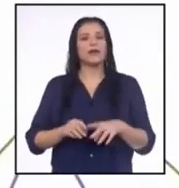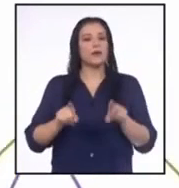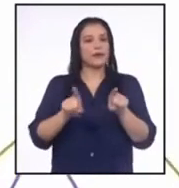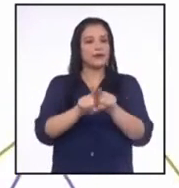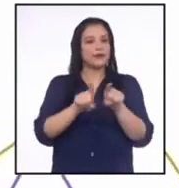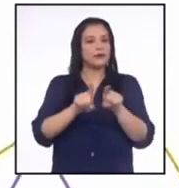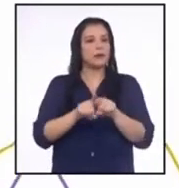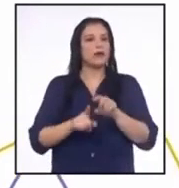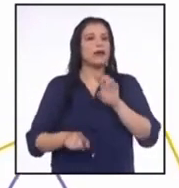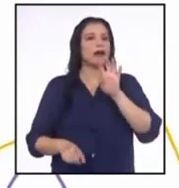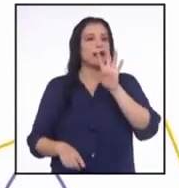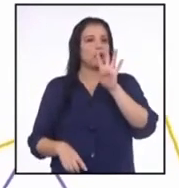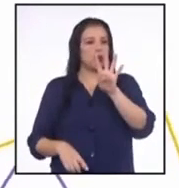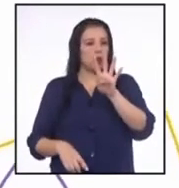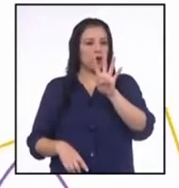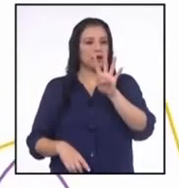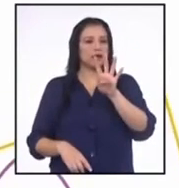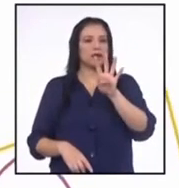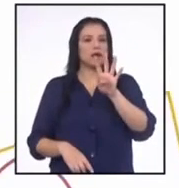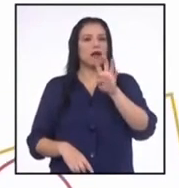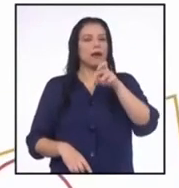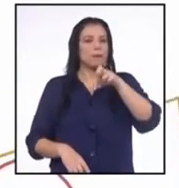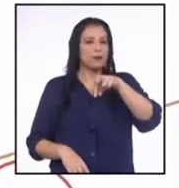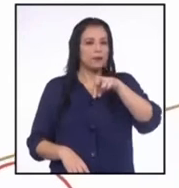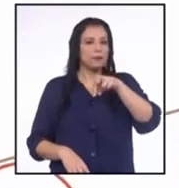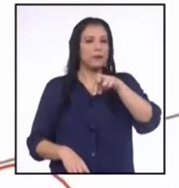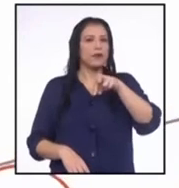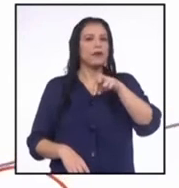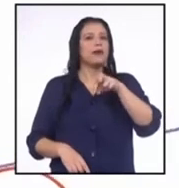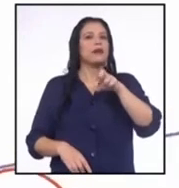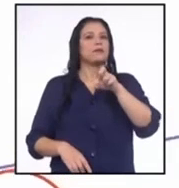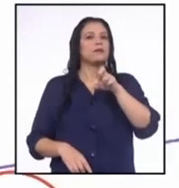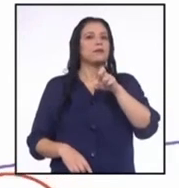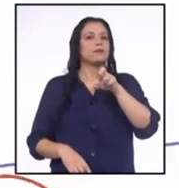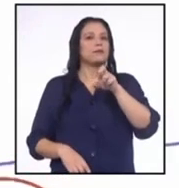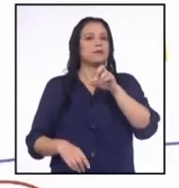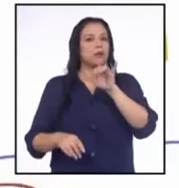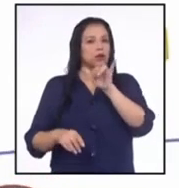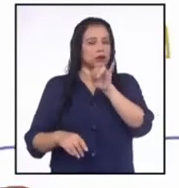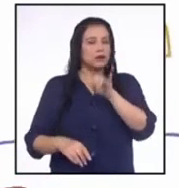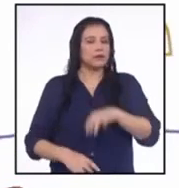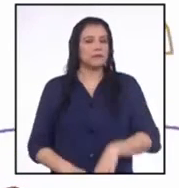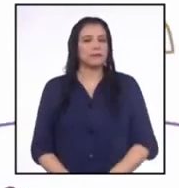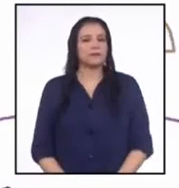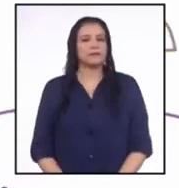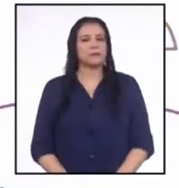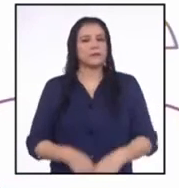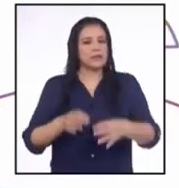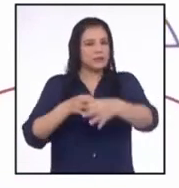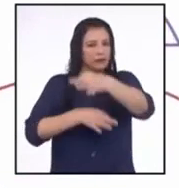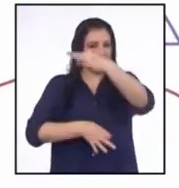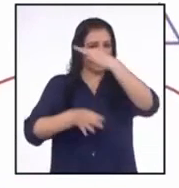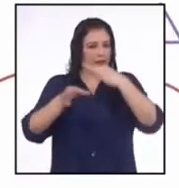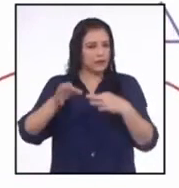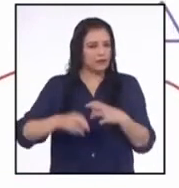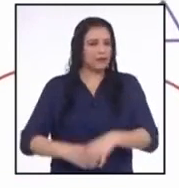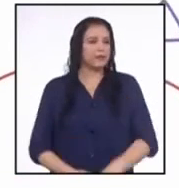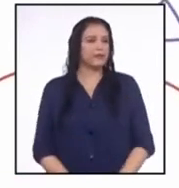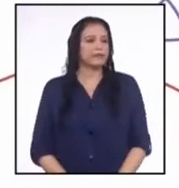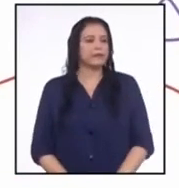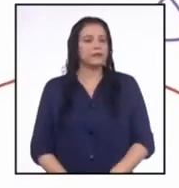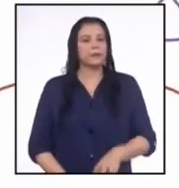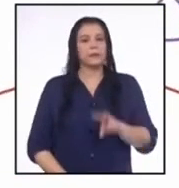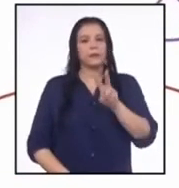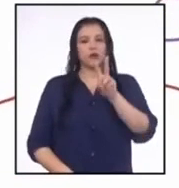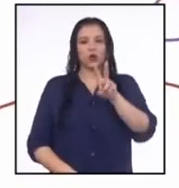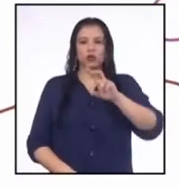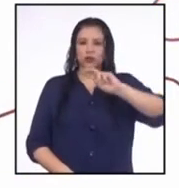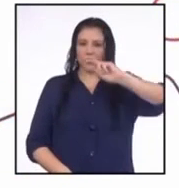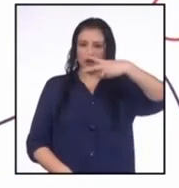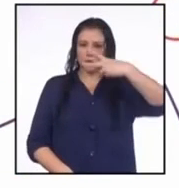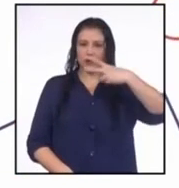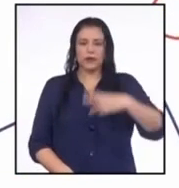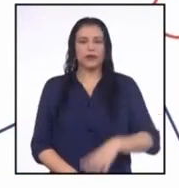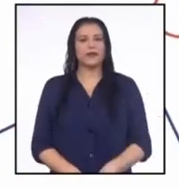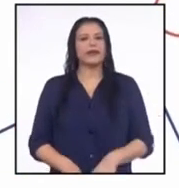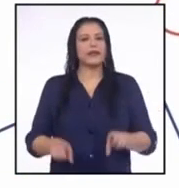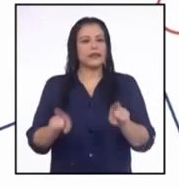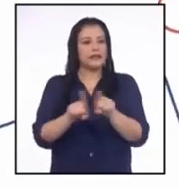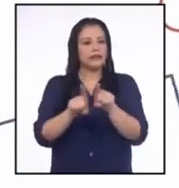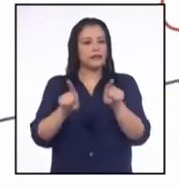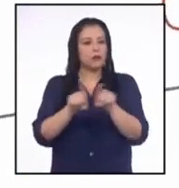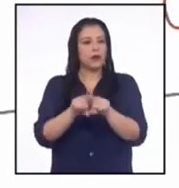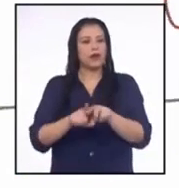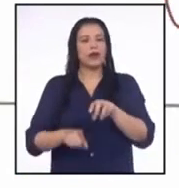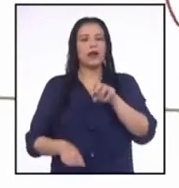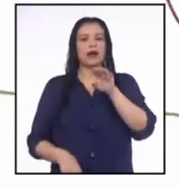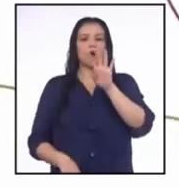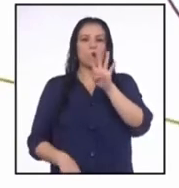es igual a 4 multiplicado por p multiplicado por y. Reemplazamos. 2 elevado al cuadrado